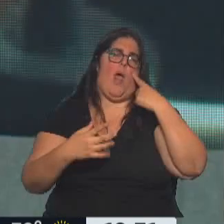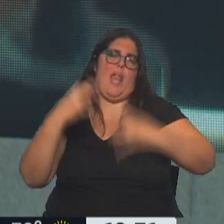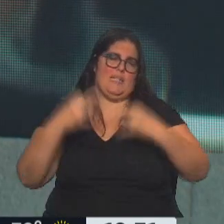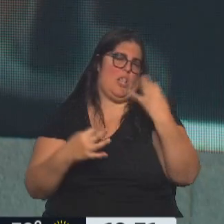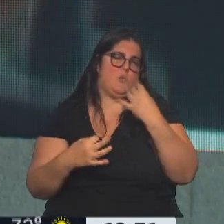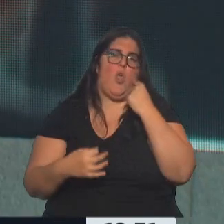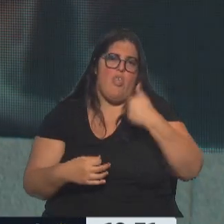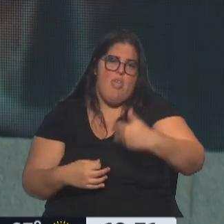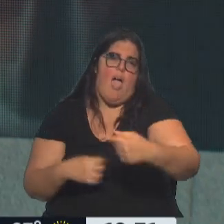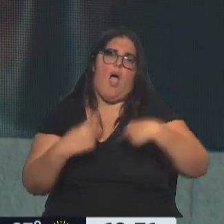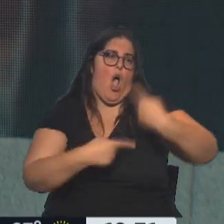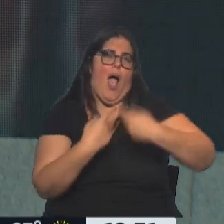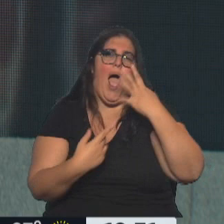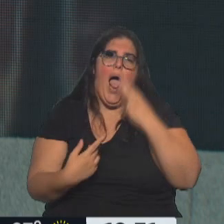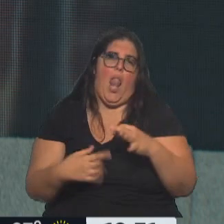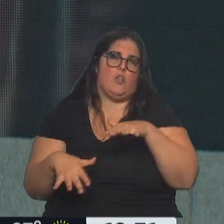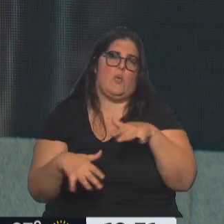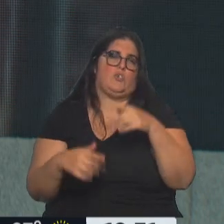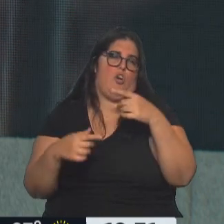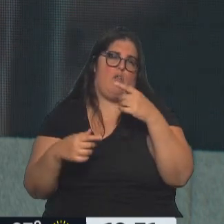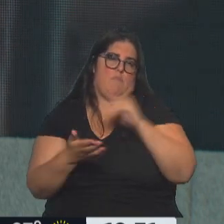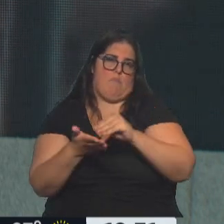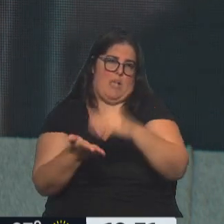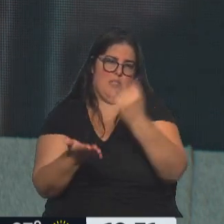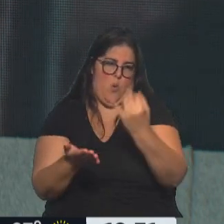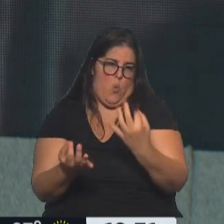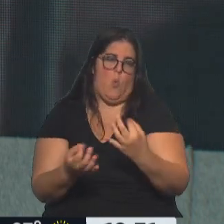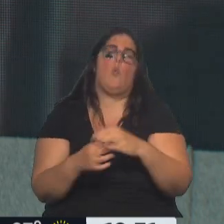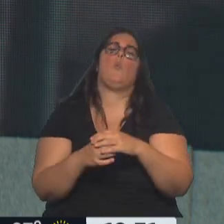días va a haber más repercusiones y más hechos que estaremos, por supuesto, plasmando en esta edición.